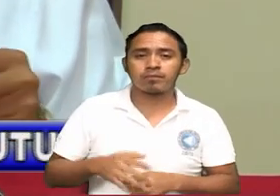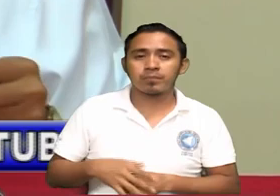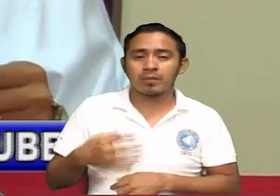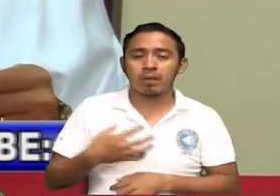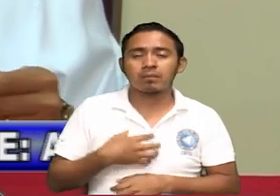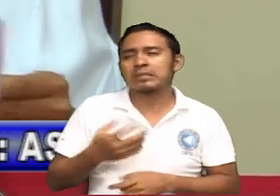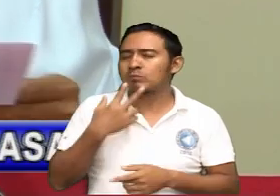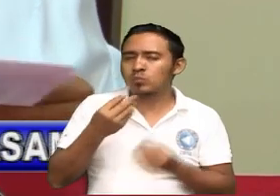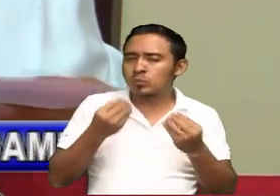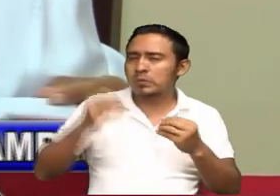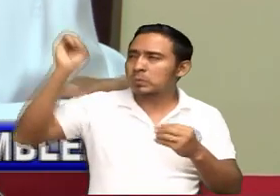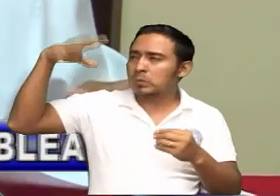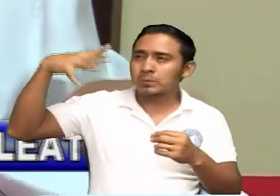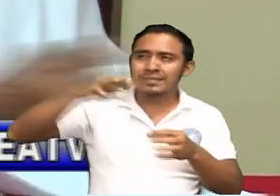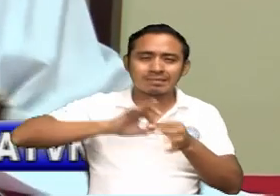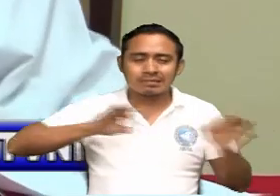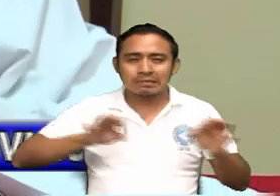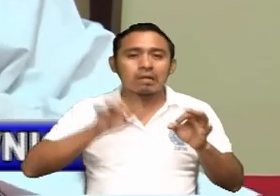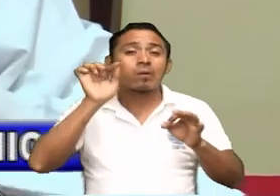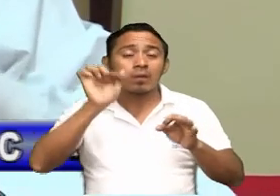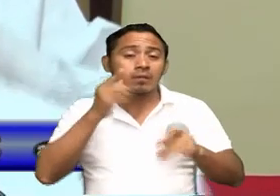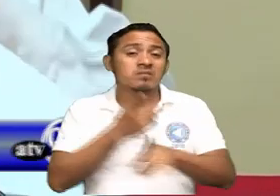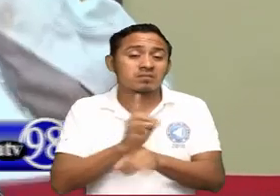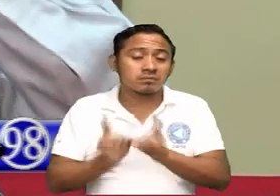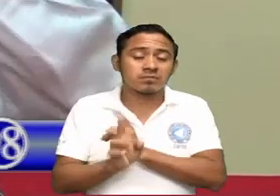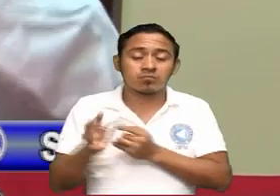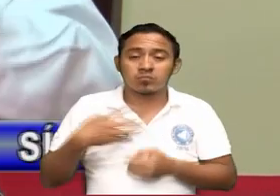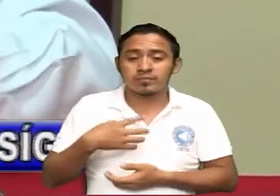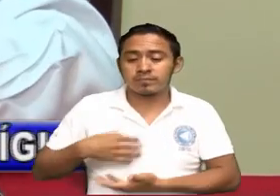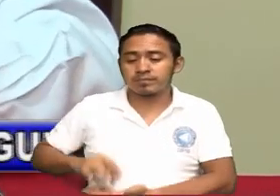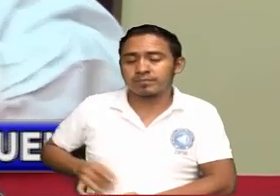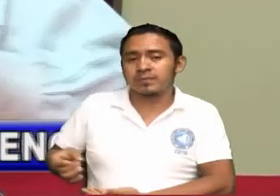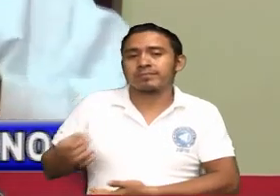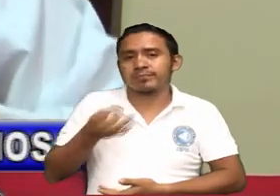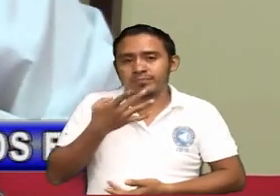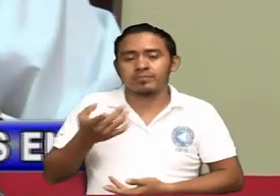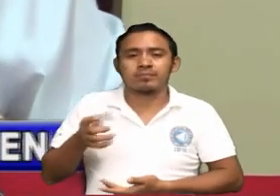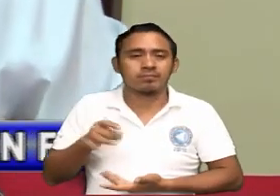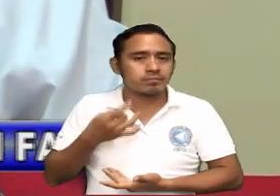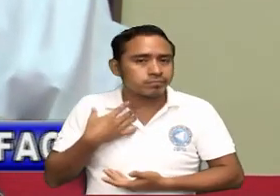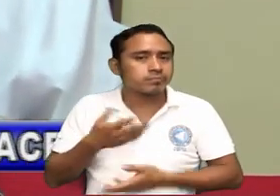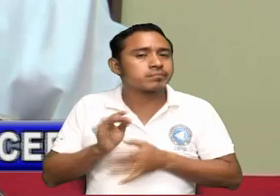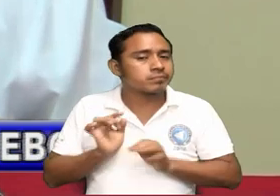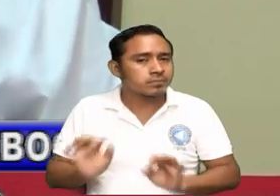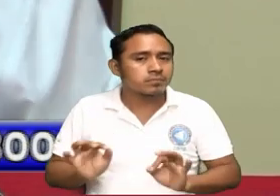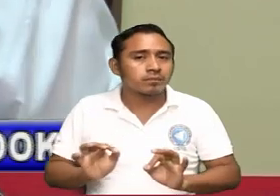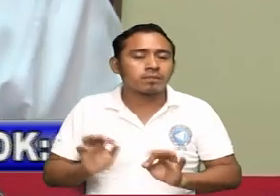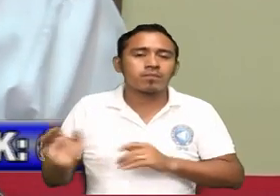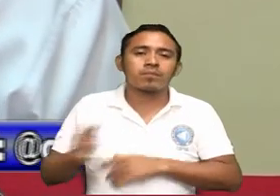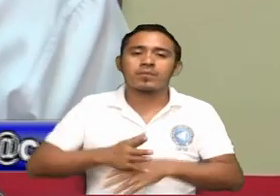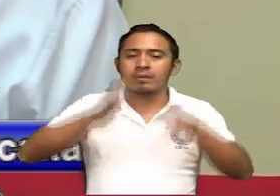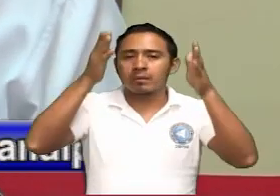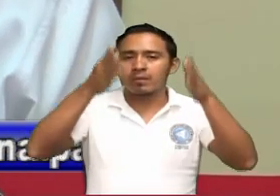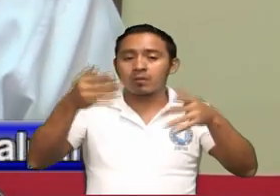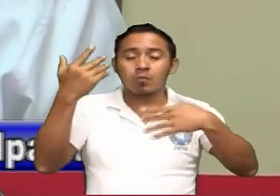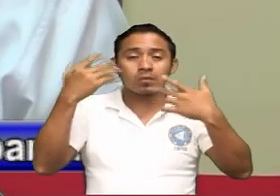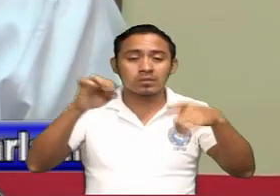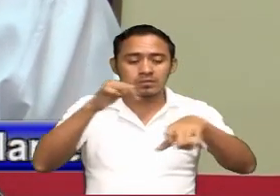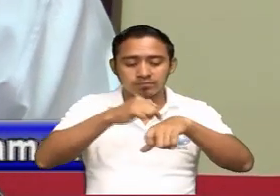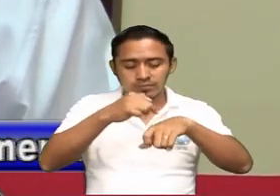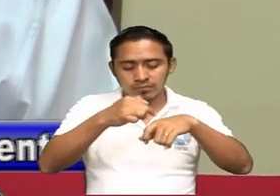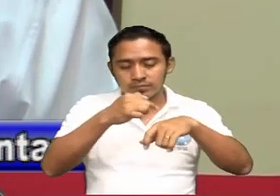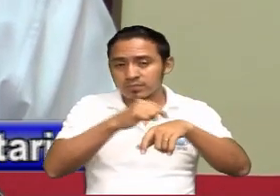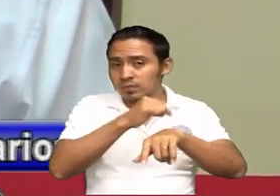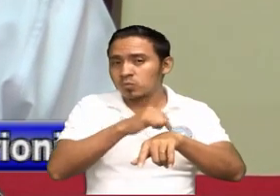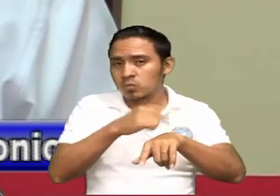medicamento respectivo el cual está tomando o está considerando. Atender las recomendaciones que estamos brindando durante